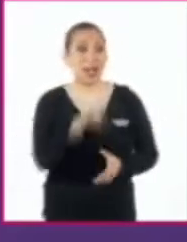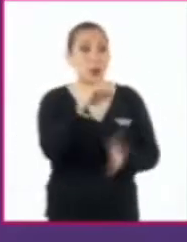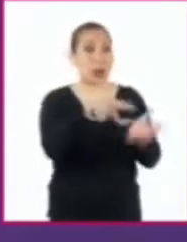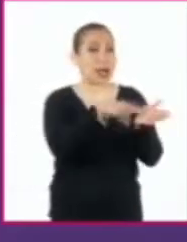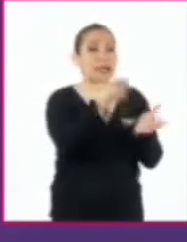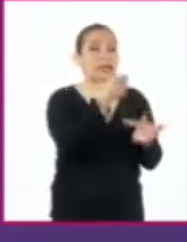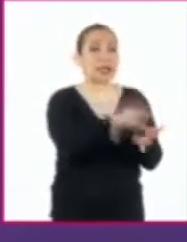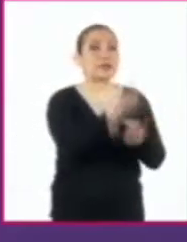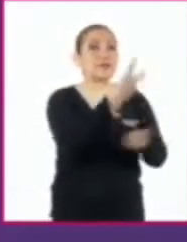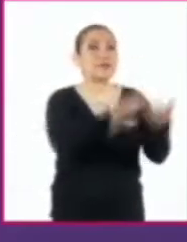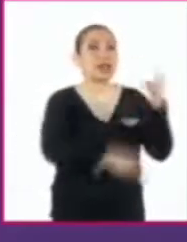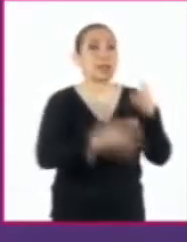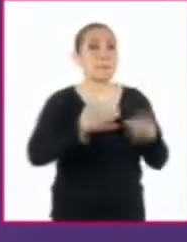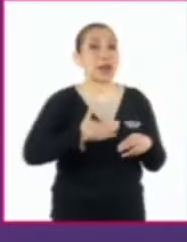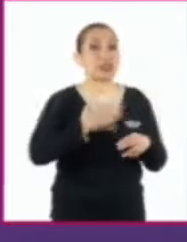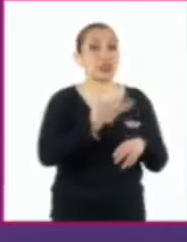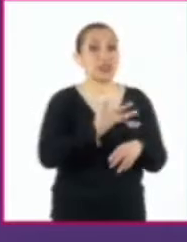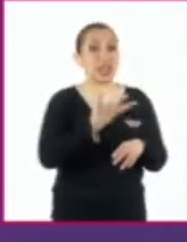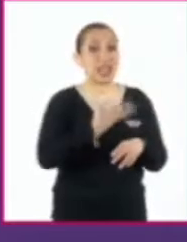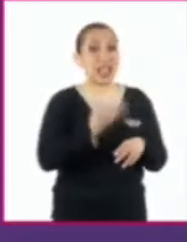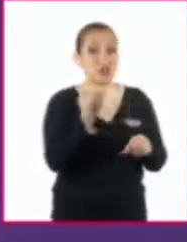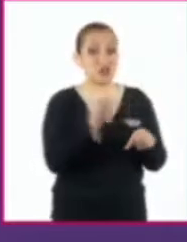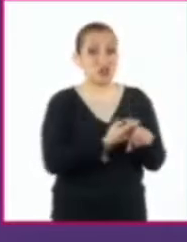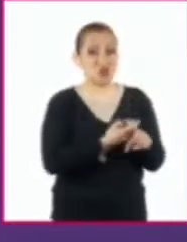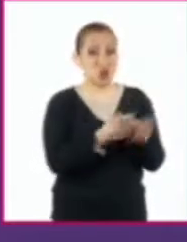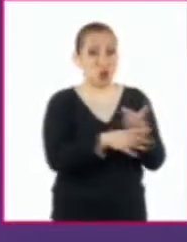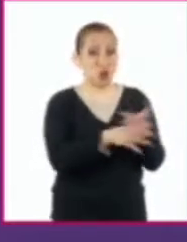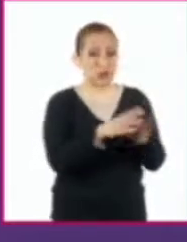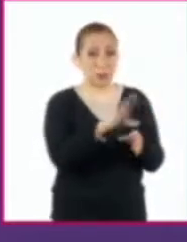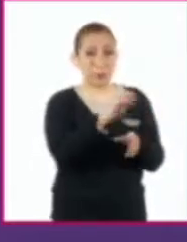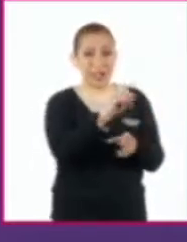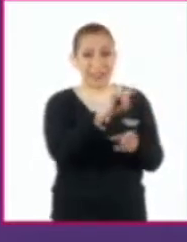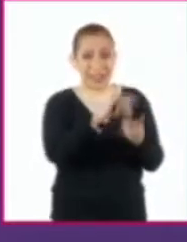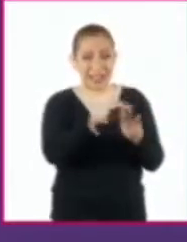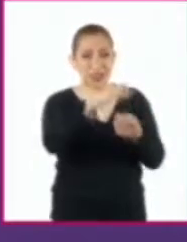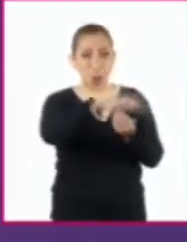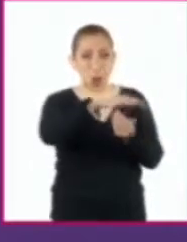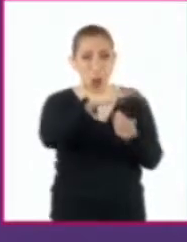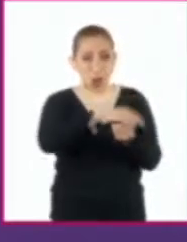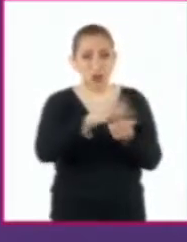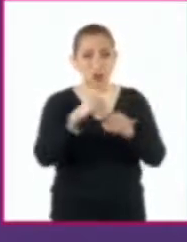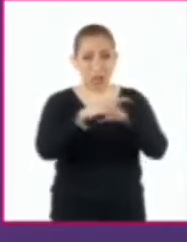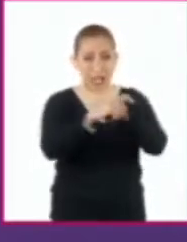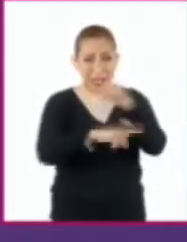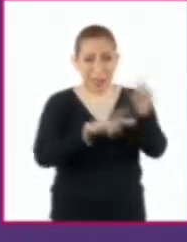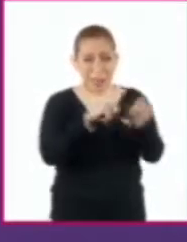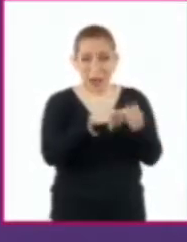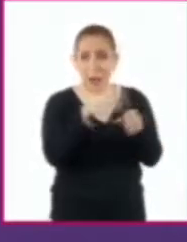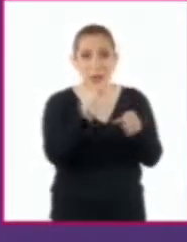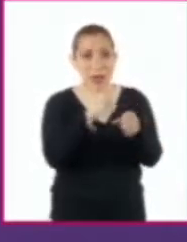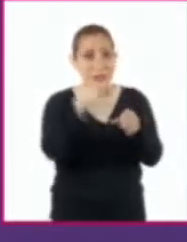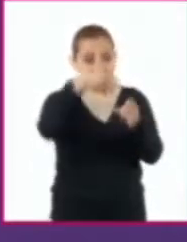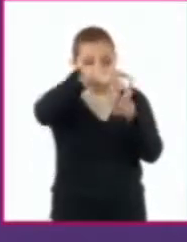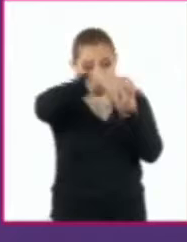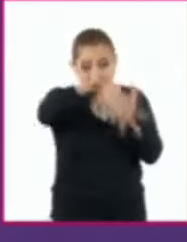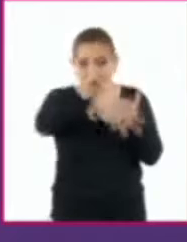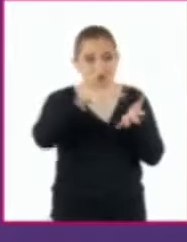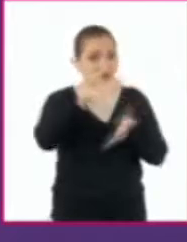negras provienen de inodoros que contienen sólidos suspendidos, bacterias, hongos, parásitos que no se pueden